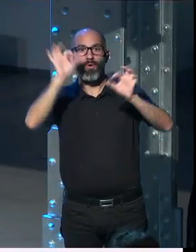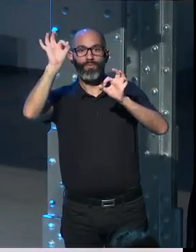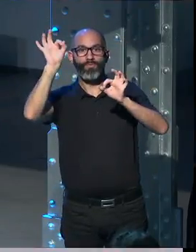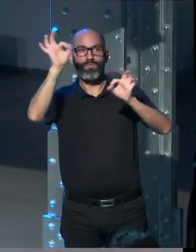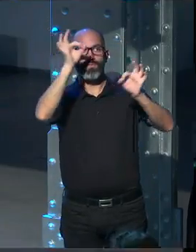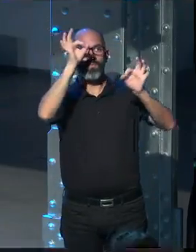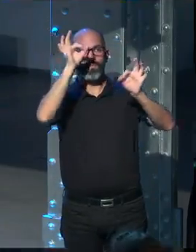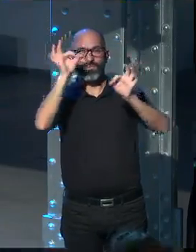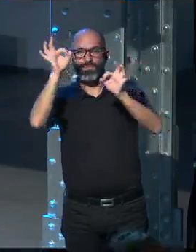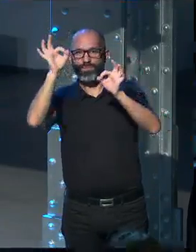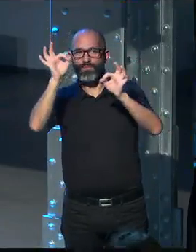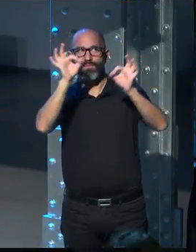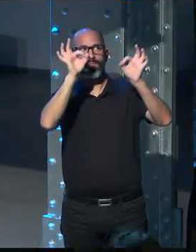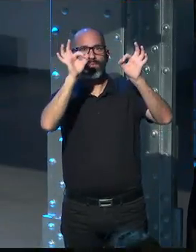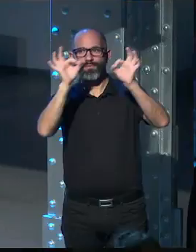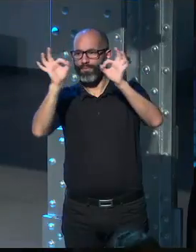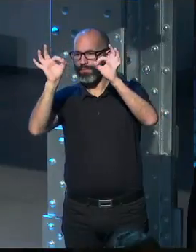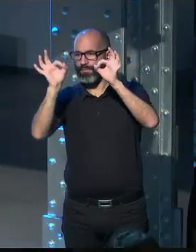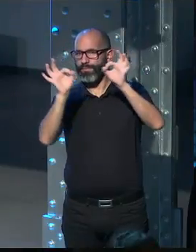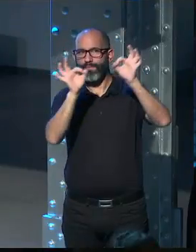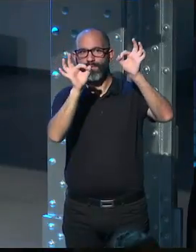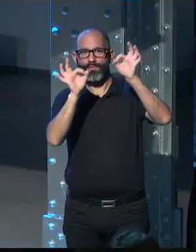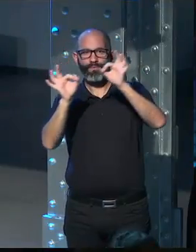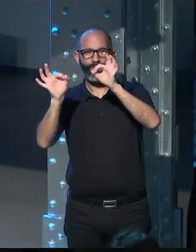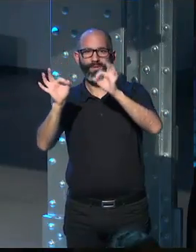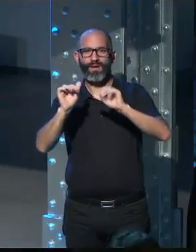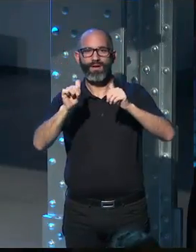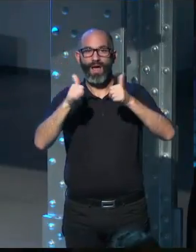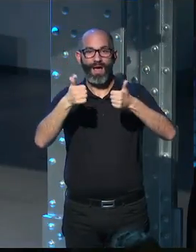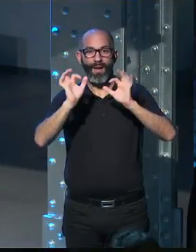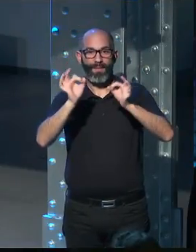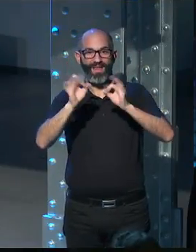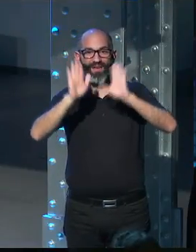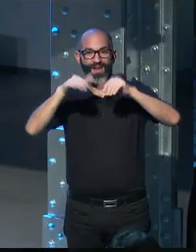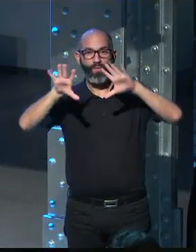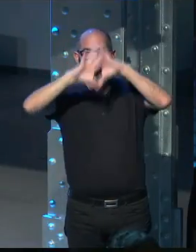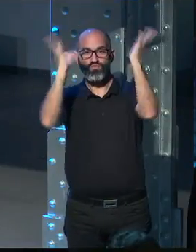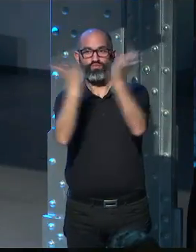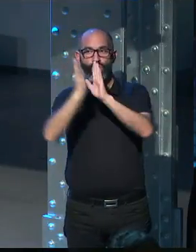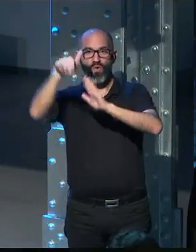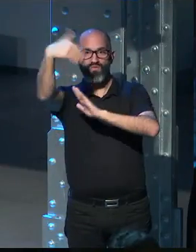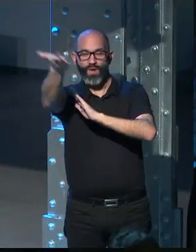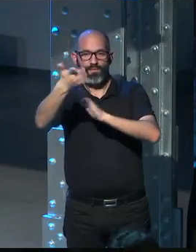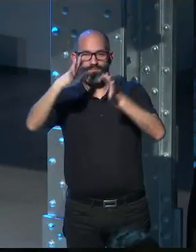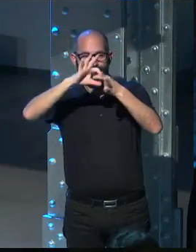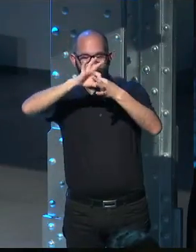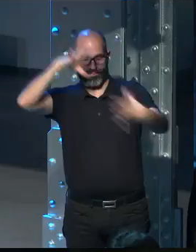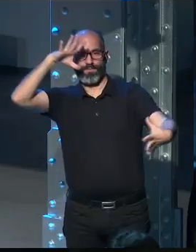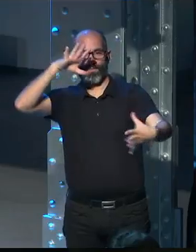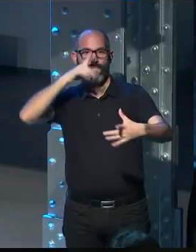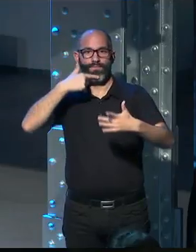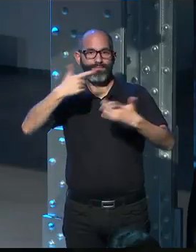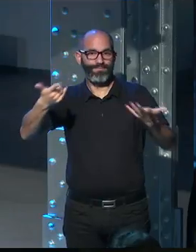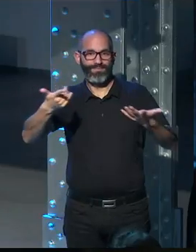otro, también estamos básicamente o esencialmente desconectados del mundo exterior. Como estamos haciendo movimientos de este